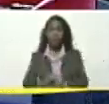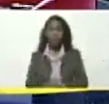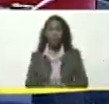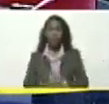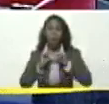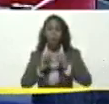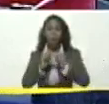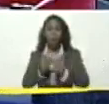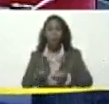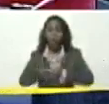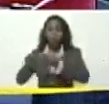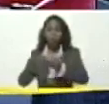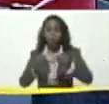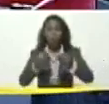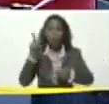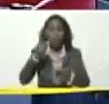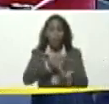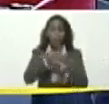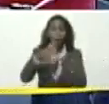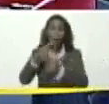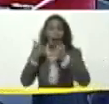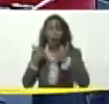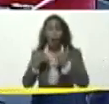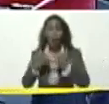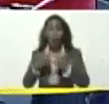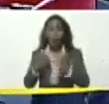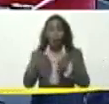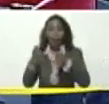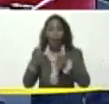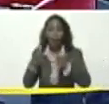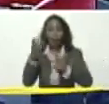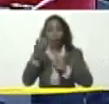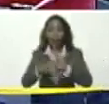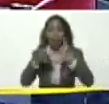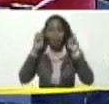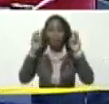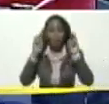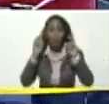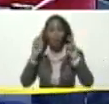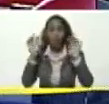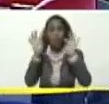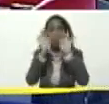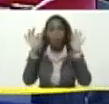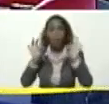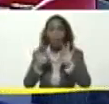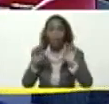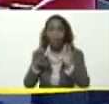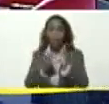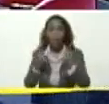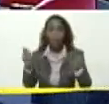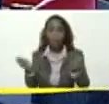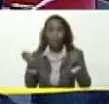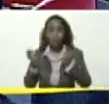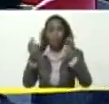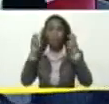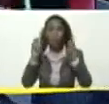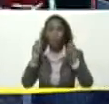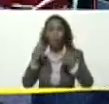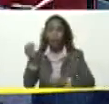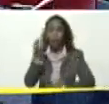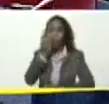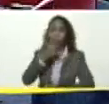Continuamos con la entrega de este premio. Llamamos ahora al ganador de la categoría Formato Innovador, el libro Glotón.